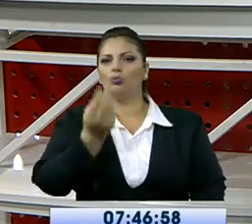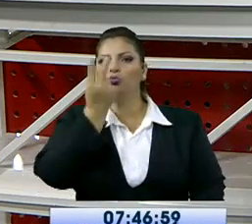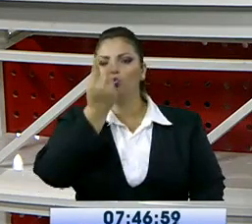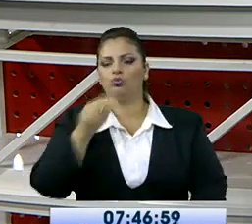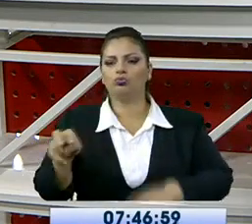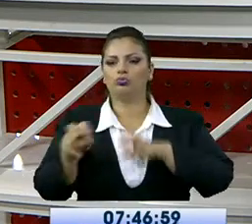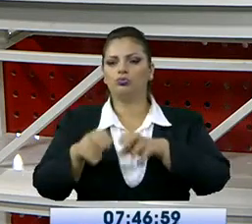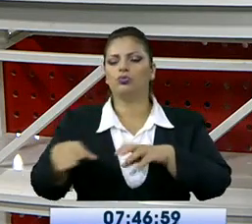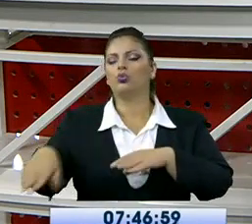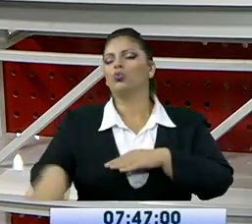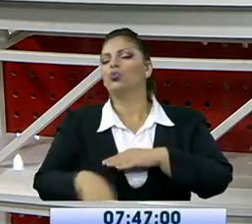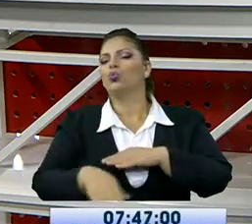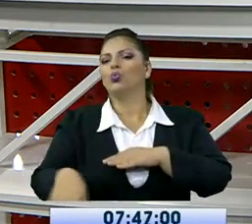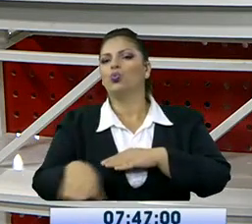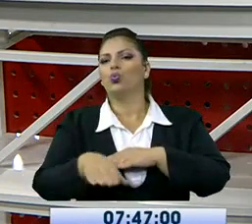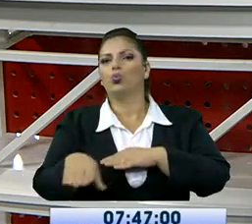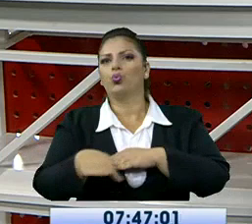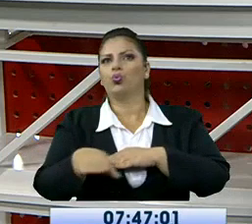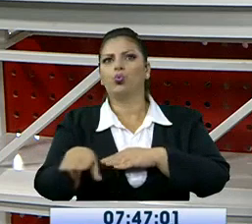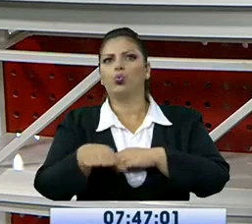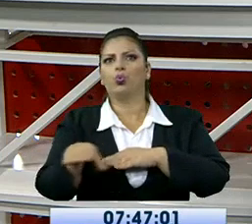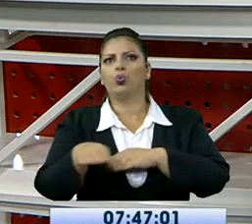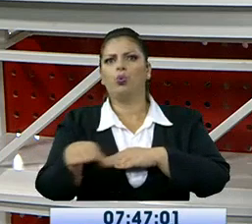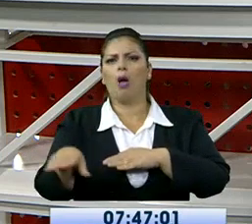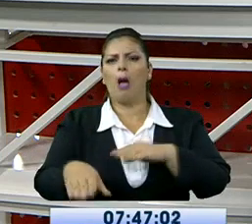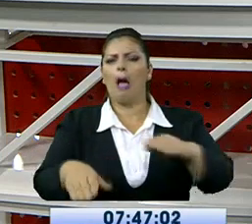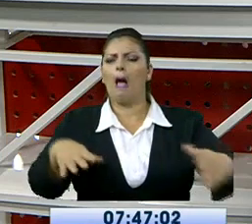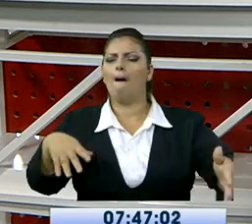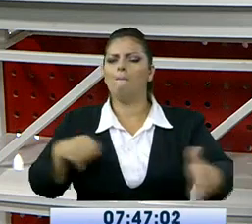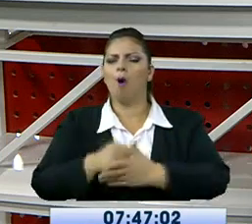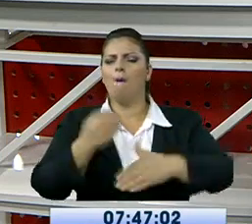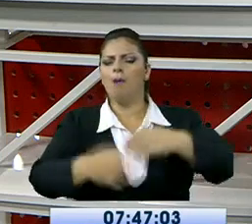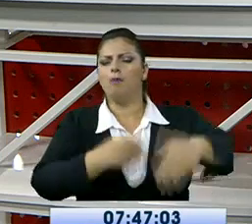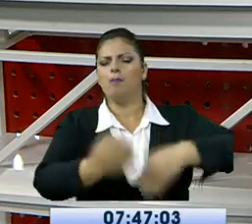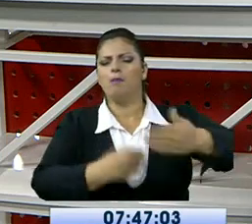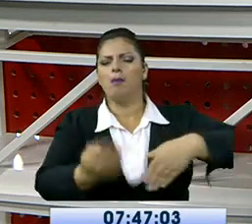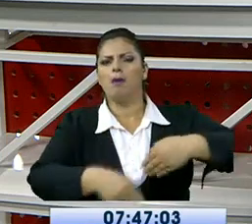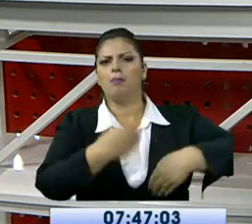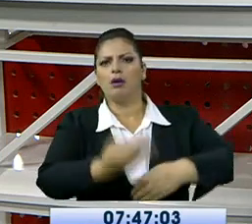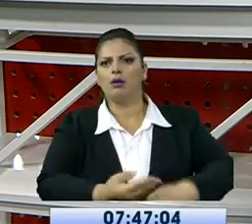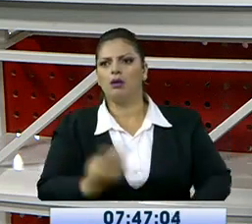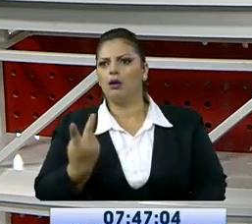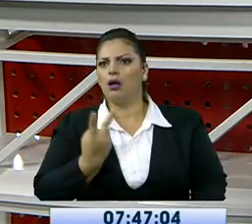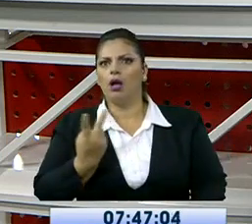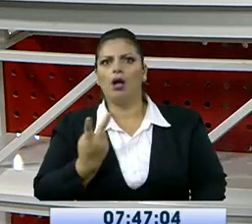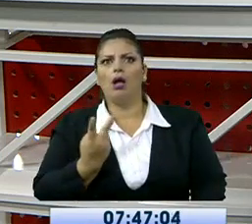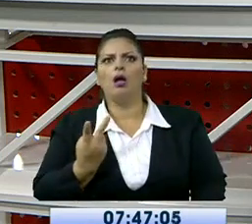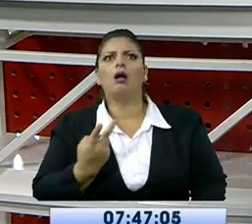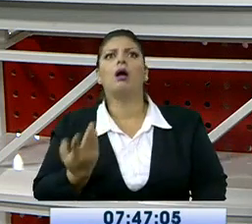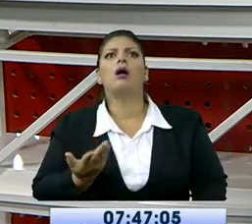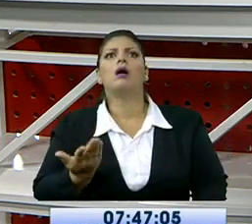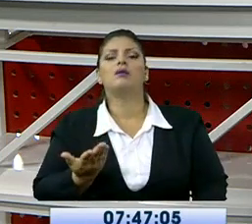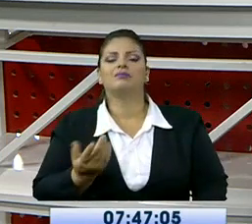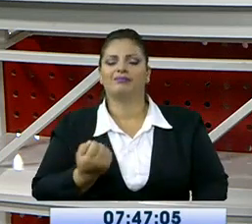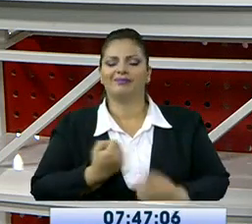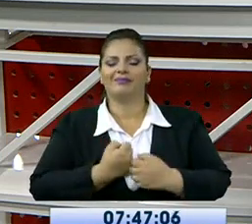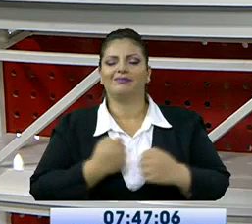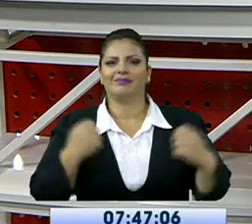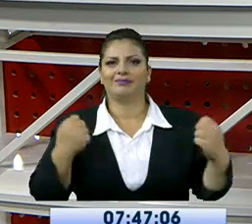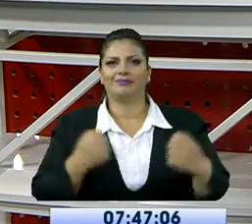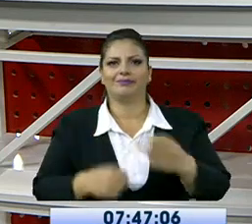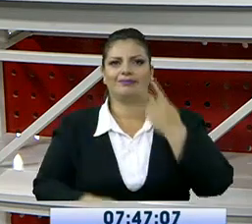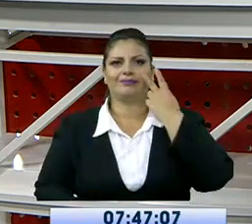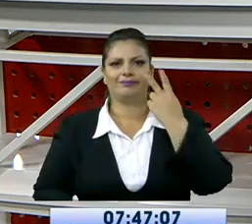perder pista. Sucedió al norte de Guayaquil. El hecho fue captado por las cámaras de la Corporación para la Seguridad Ciudadana.